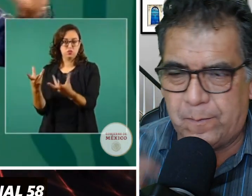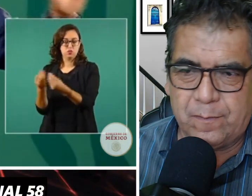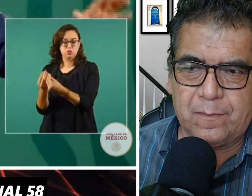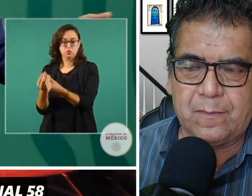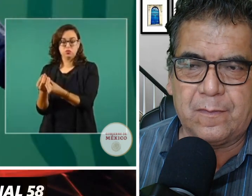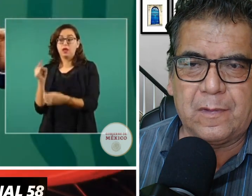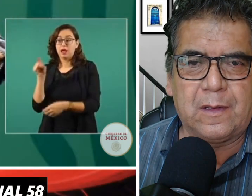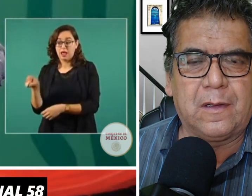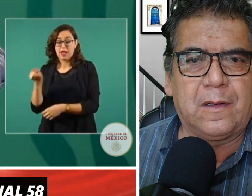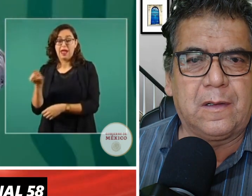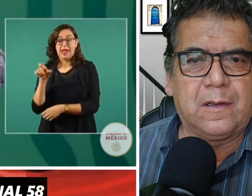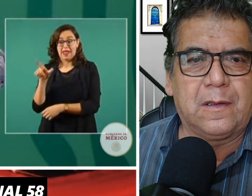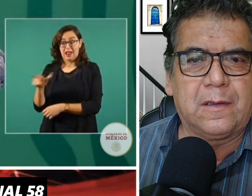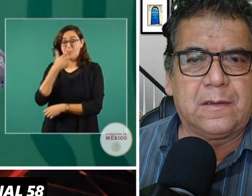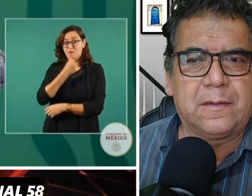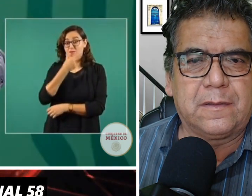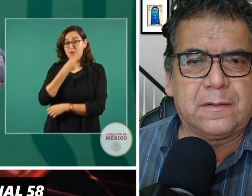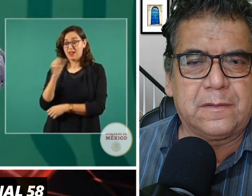tengan los antecedentes,